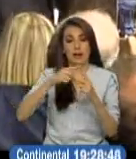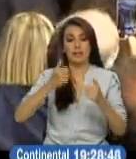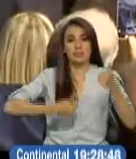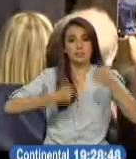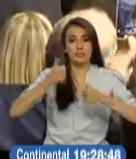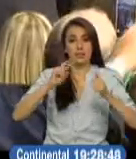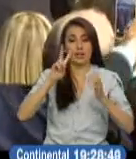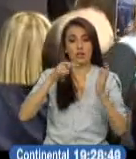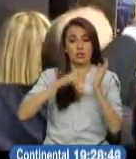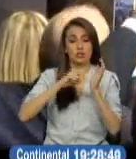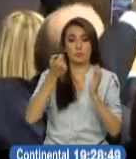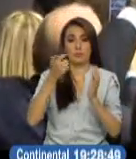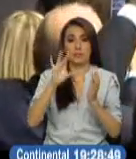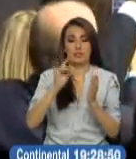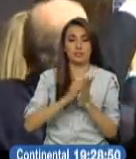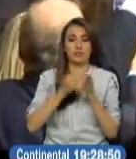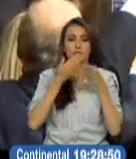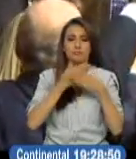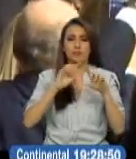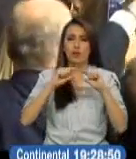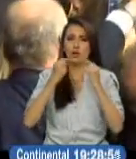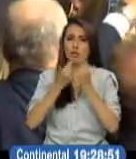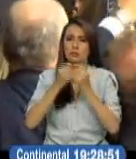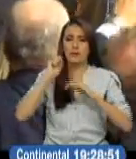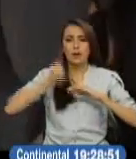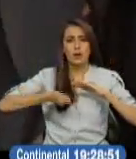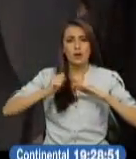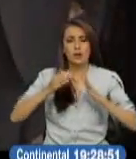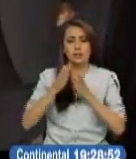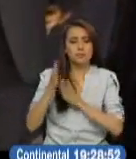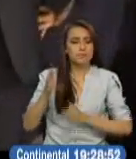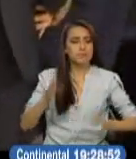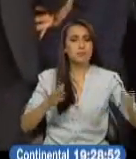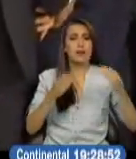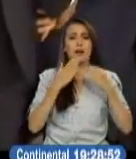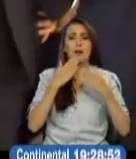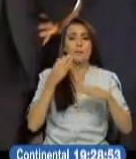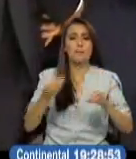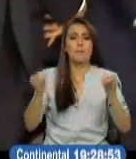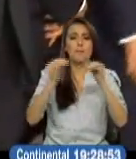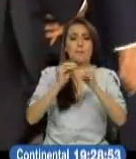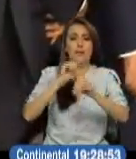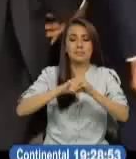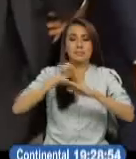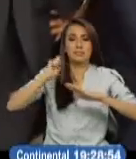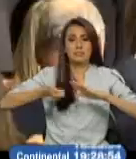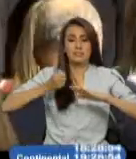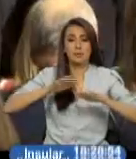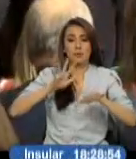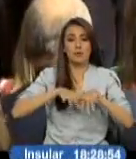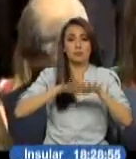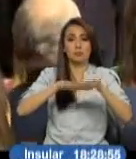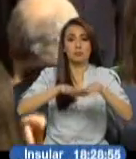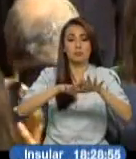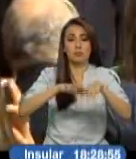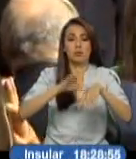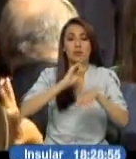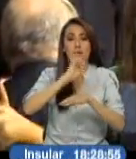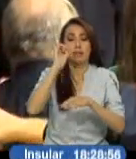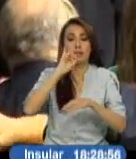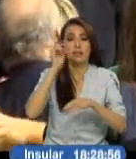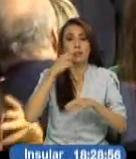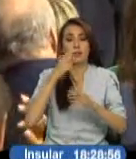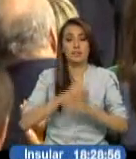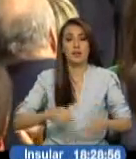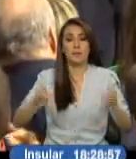de 2018. La defensa de Temer pide que se aplace el juicio, mientras que en horas de la noche se espera la movilización de grupos de izquierda para pedir